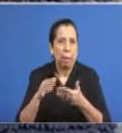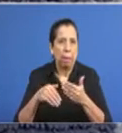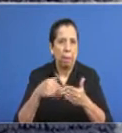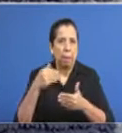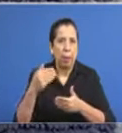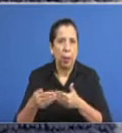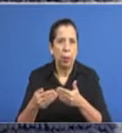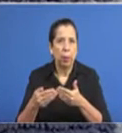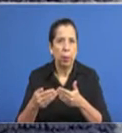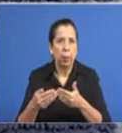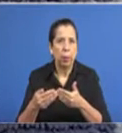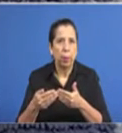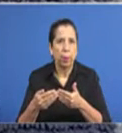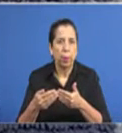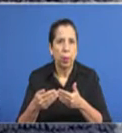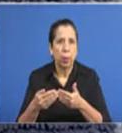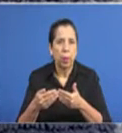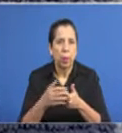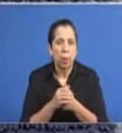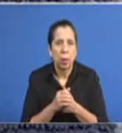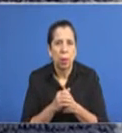adelante en cuanto a